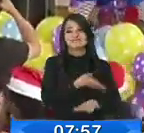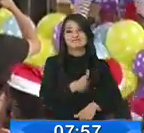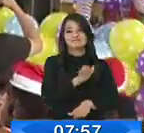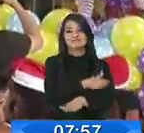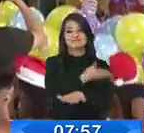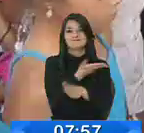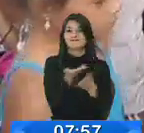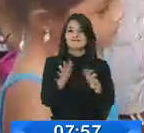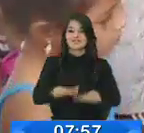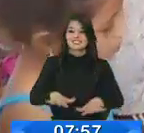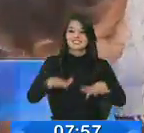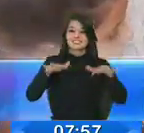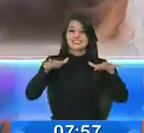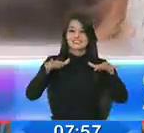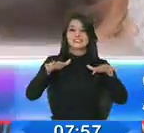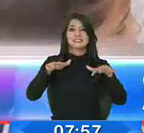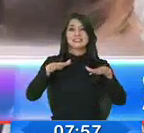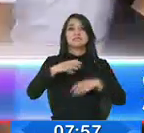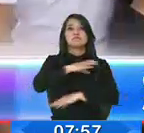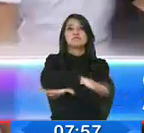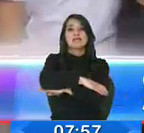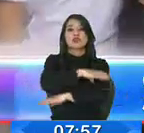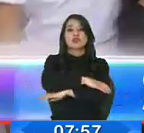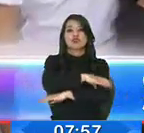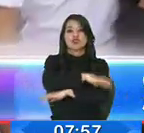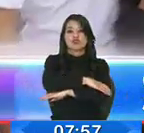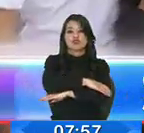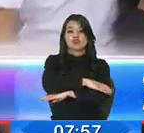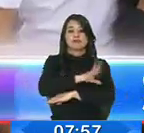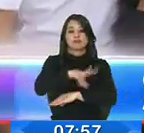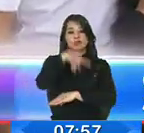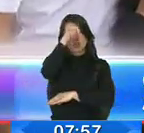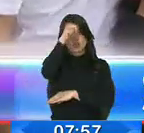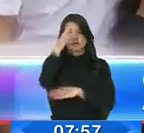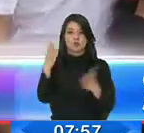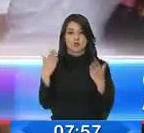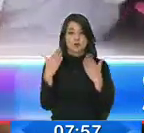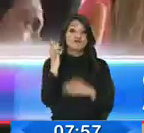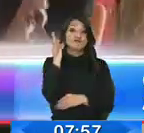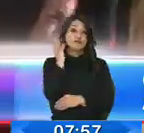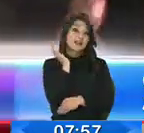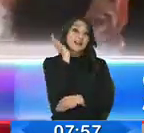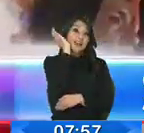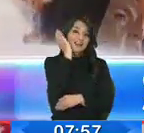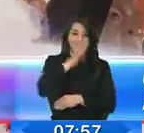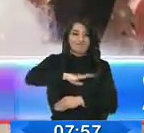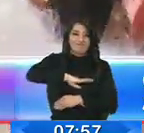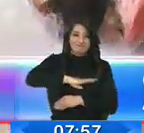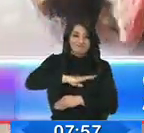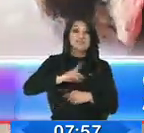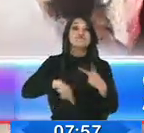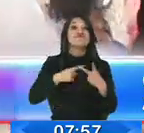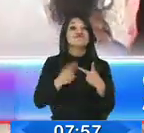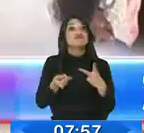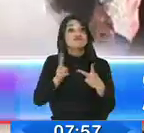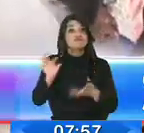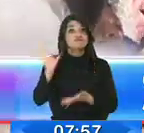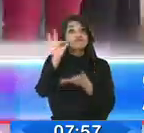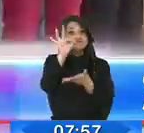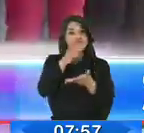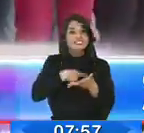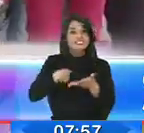en el Palacio de Cristal, en el Malecón, en el centro de la ciudad, donde la alcaldesa Cynthia Viteri junto a representantes del país